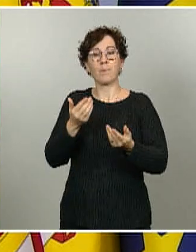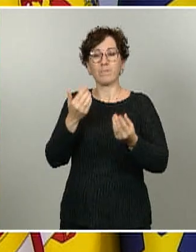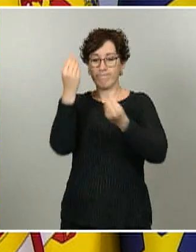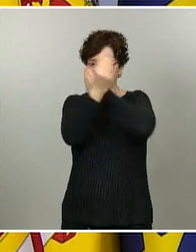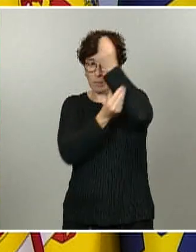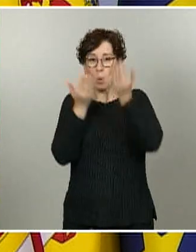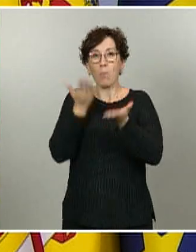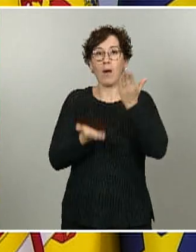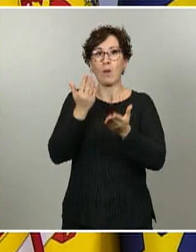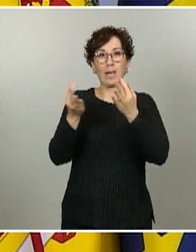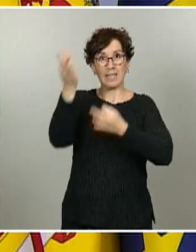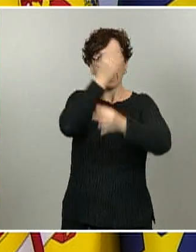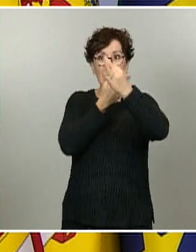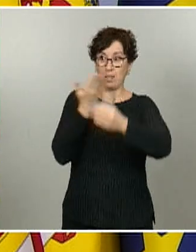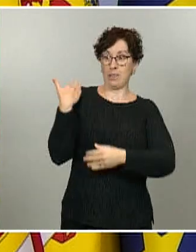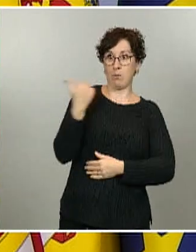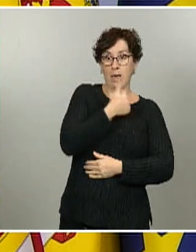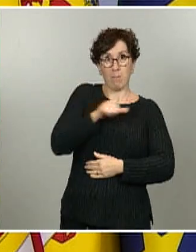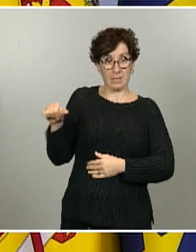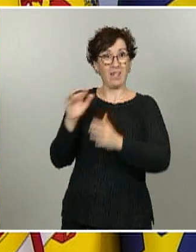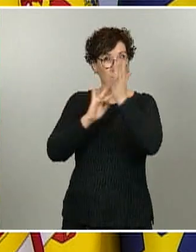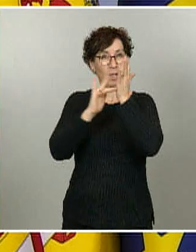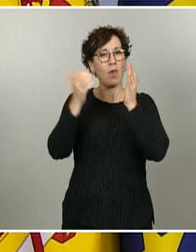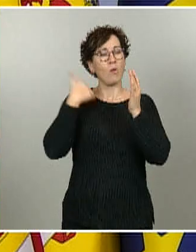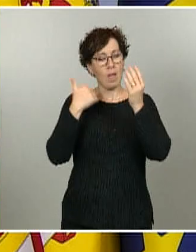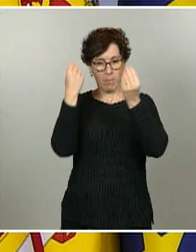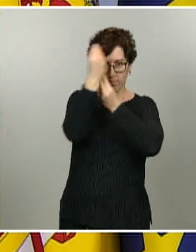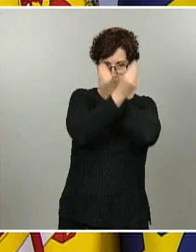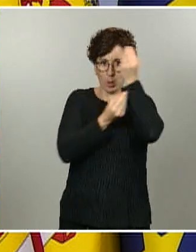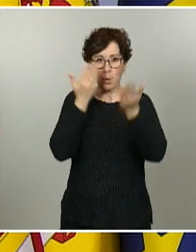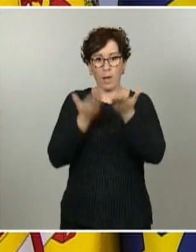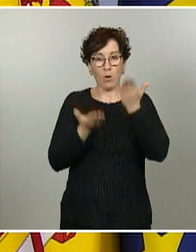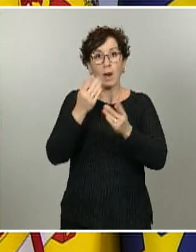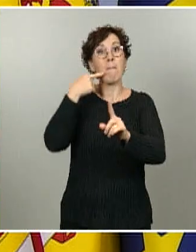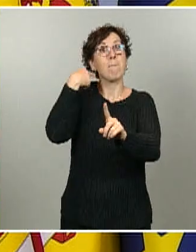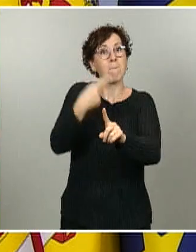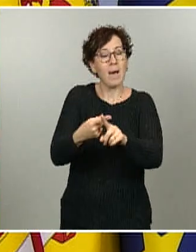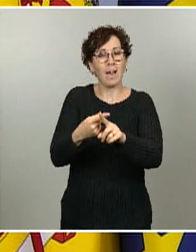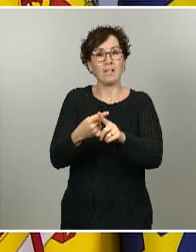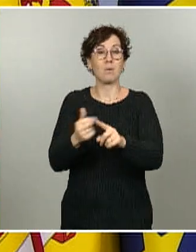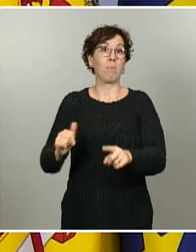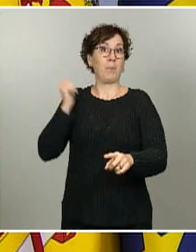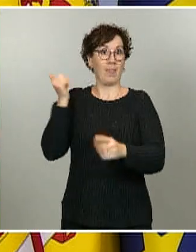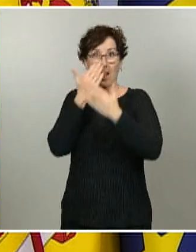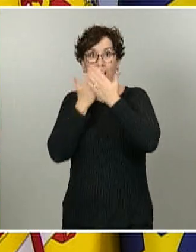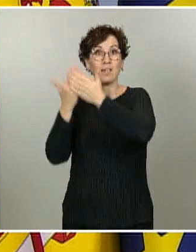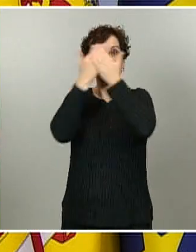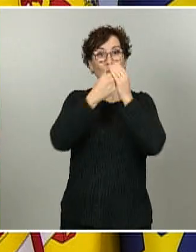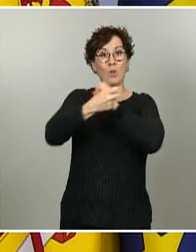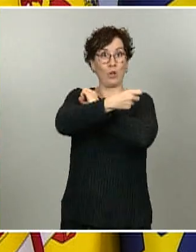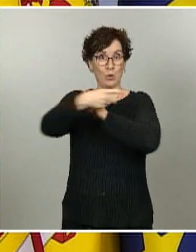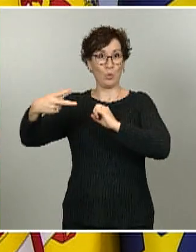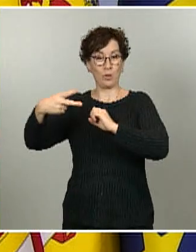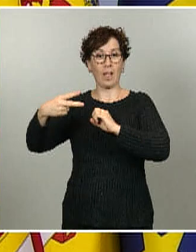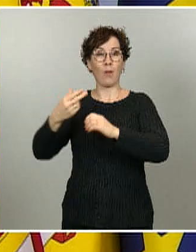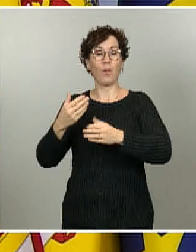aquí con mucho detalle, pero la disponibilidad, además del estudio de seroprevalencia, del cual hemos tenido resultados esta semana,